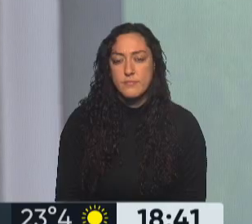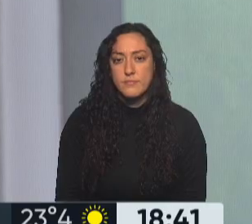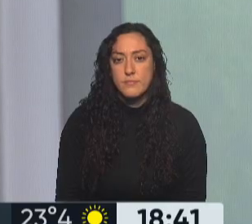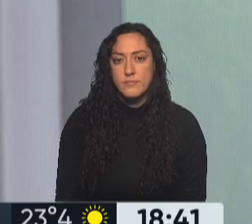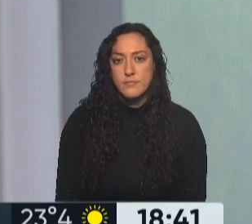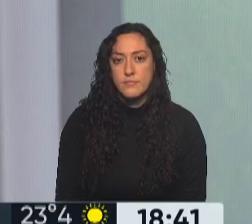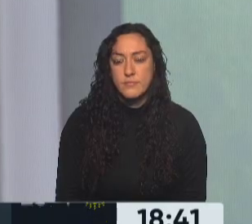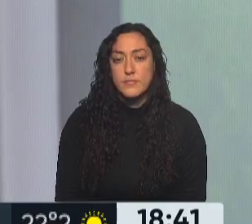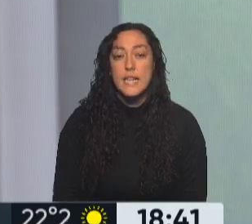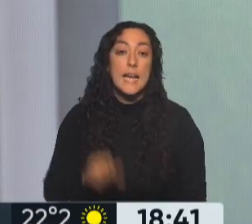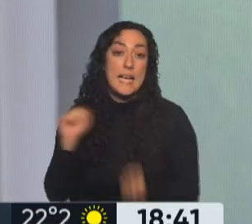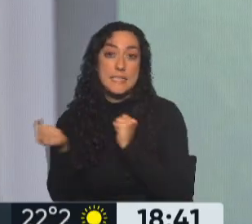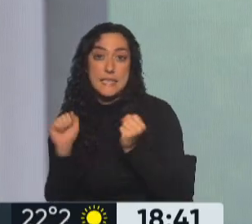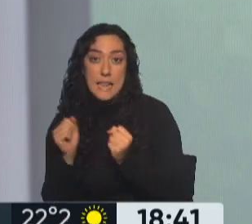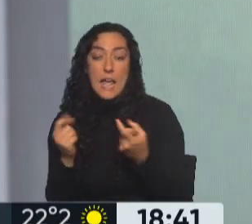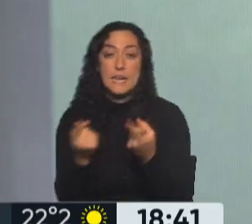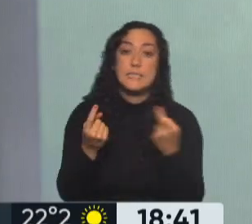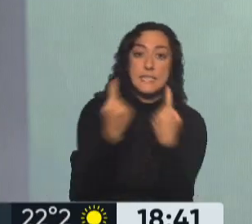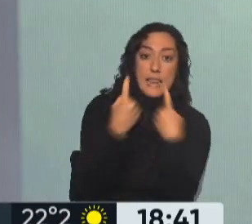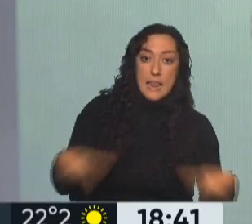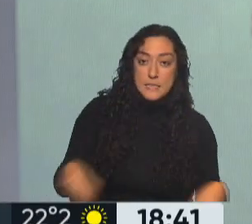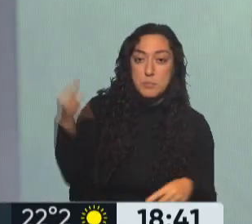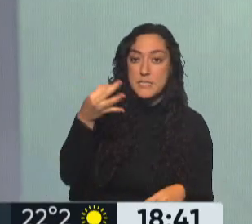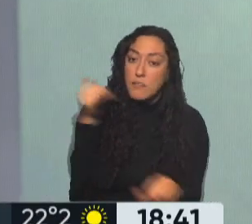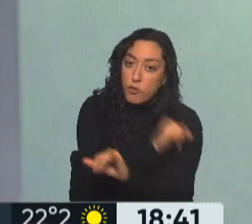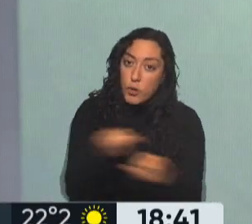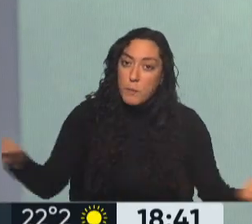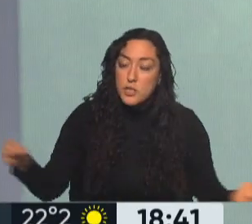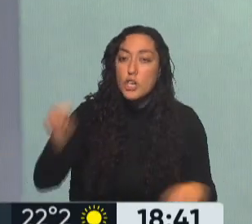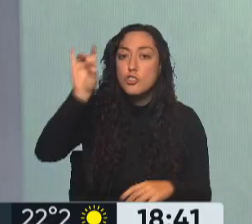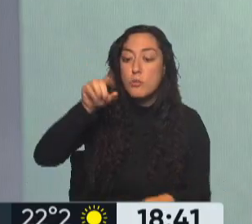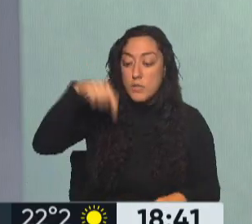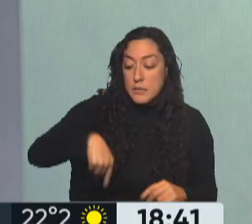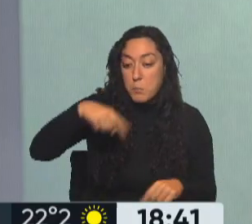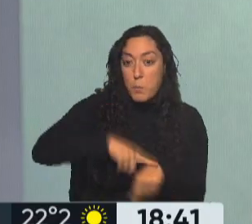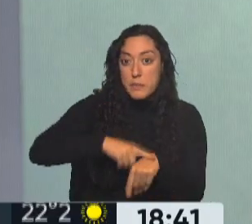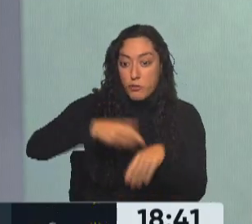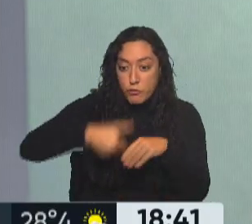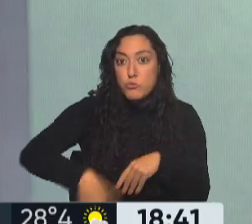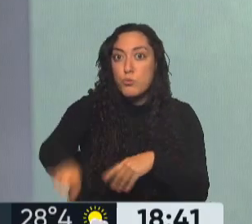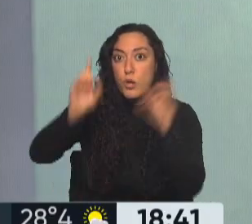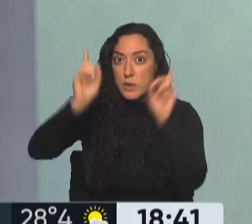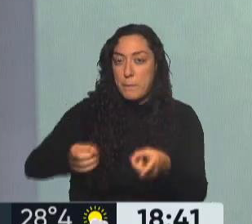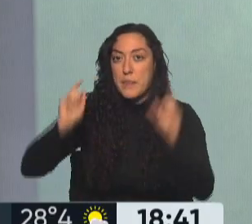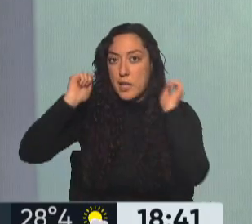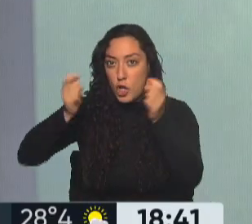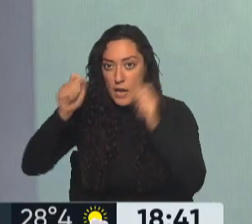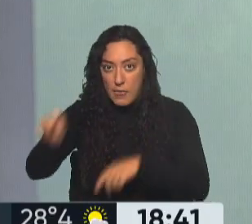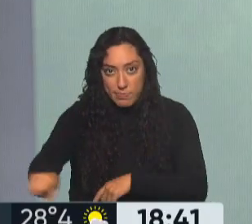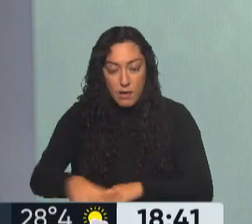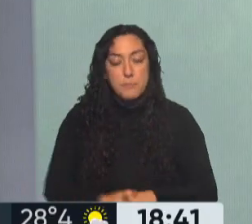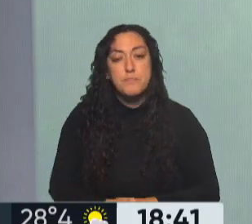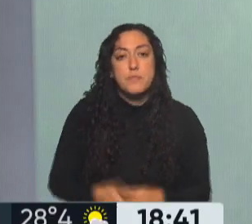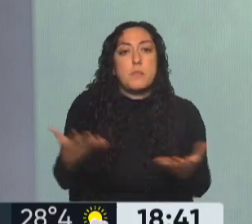Ansiedad y necesidades. Así terminamos este informe especial que habla no solo del presente, sino sobre todo del futuro de Groenlandia. Pero